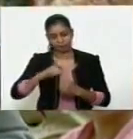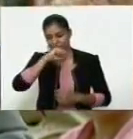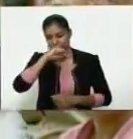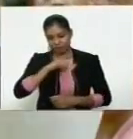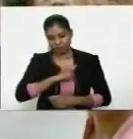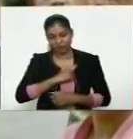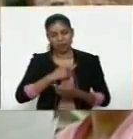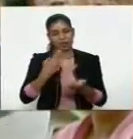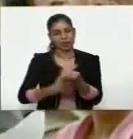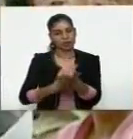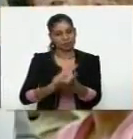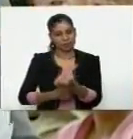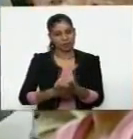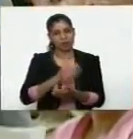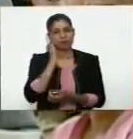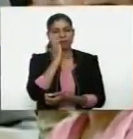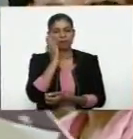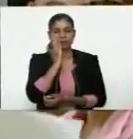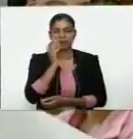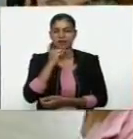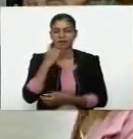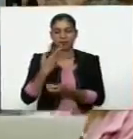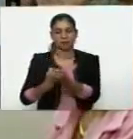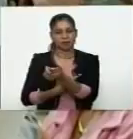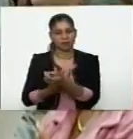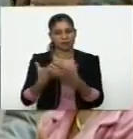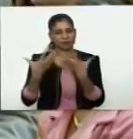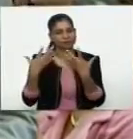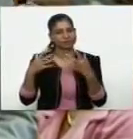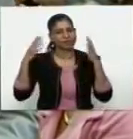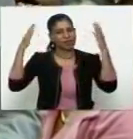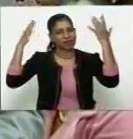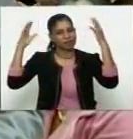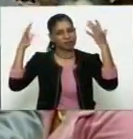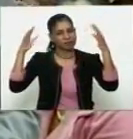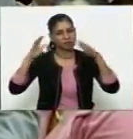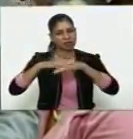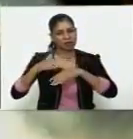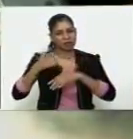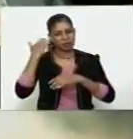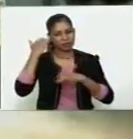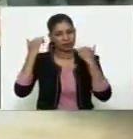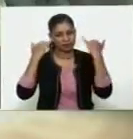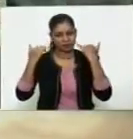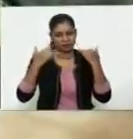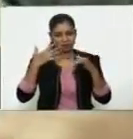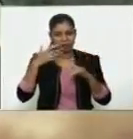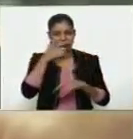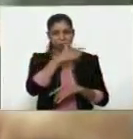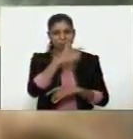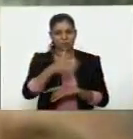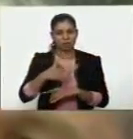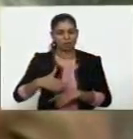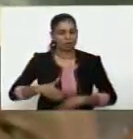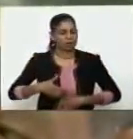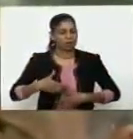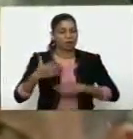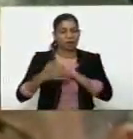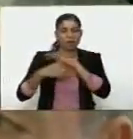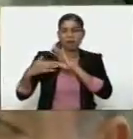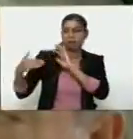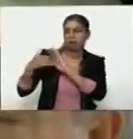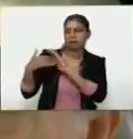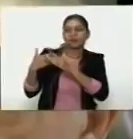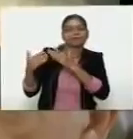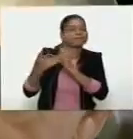nuestras hermanas. Un fuerte aplauso para ellas, porque es reflejo de la dignidad de un pueblo que se crece en la adversidad. Y es